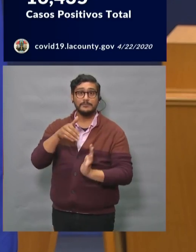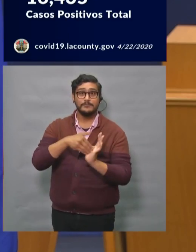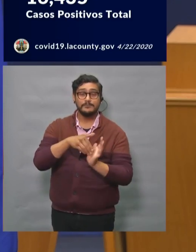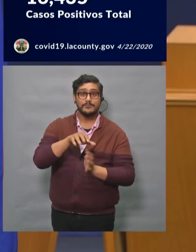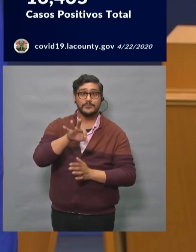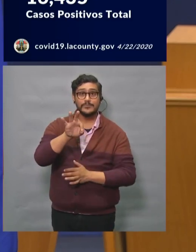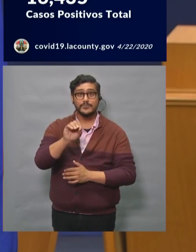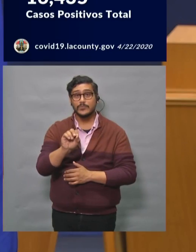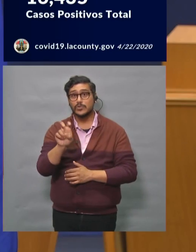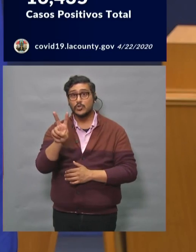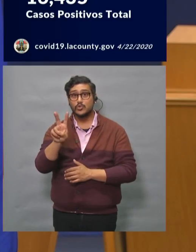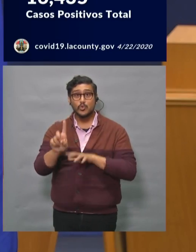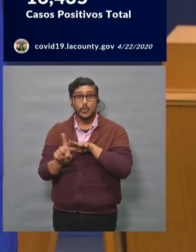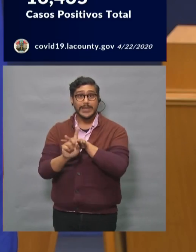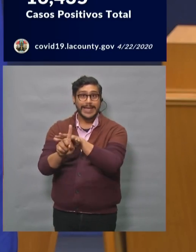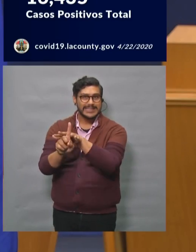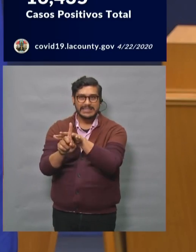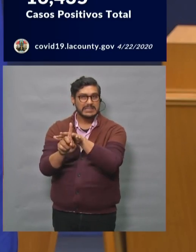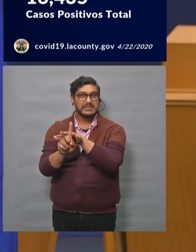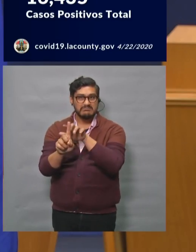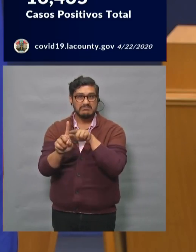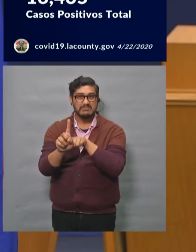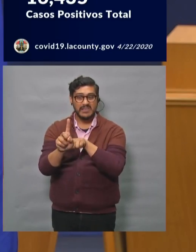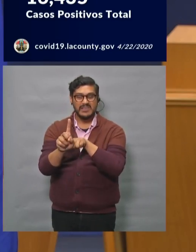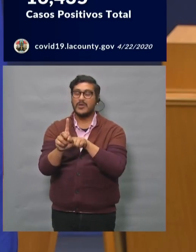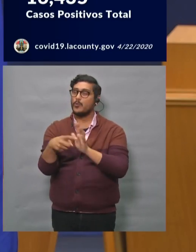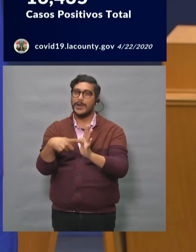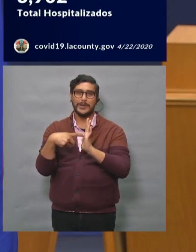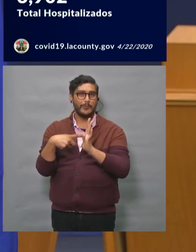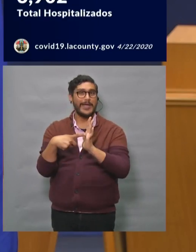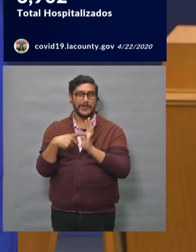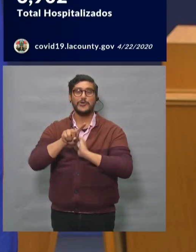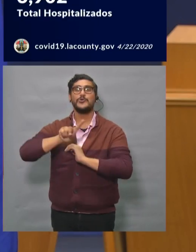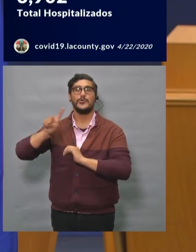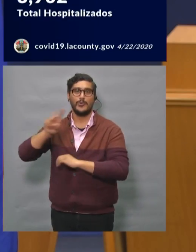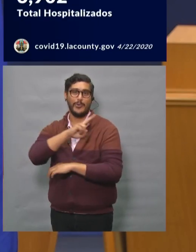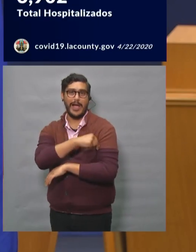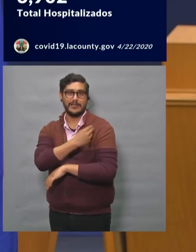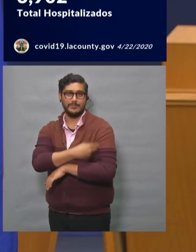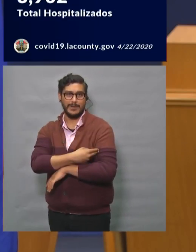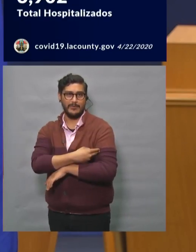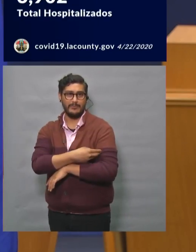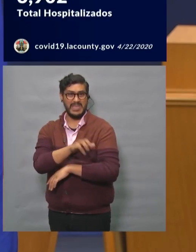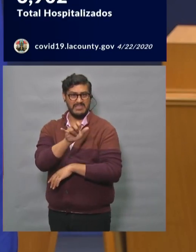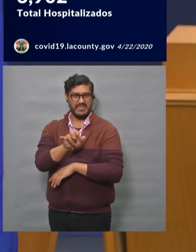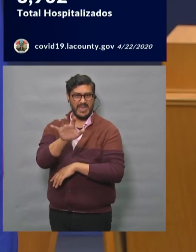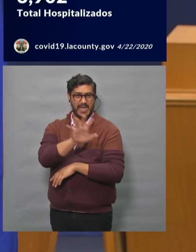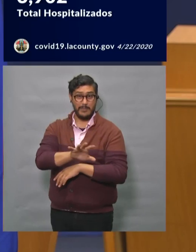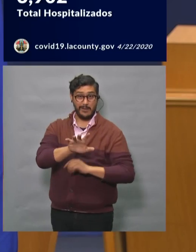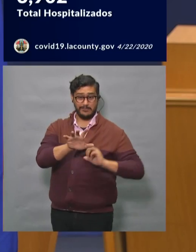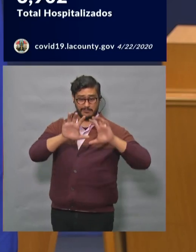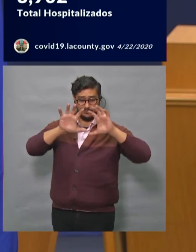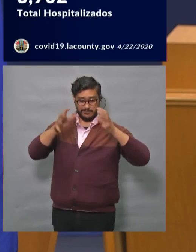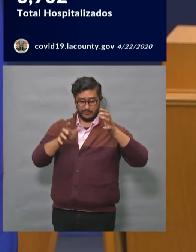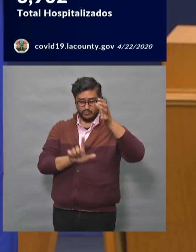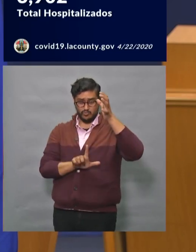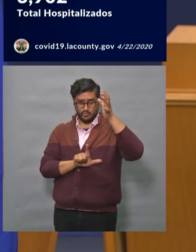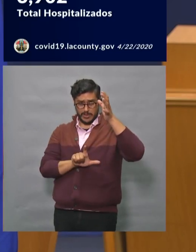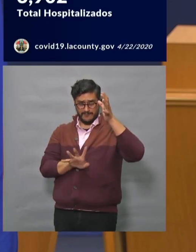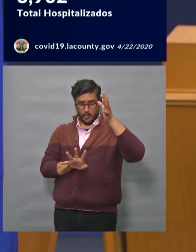3,902 casos han sido en algún momento hospitalizados, el 24% de todos los